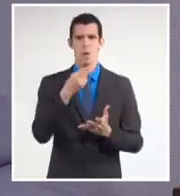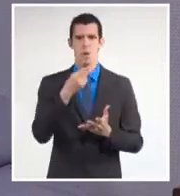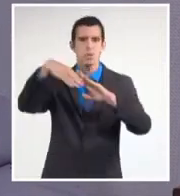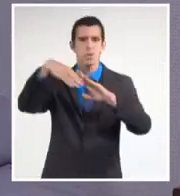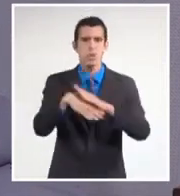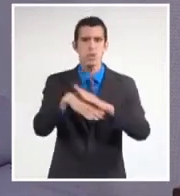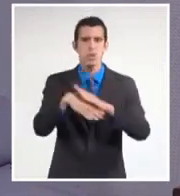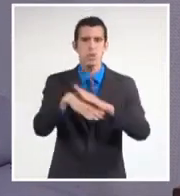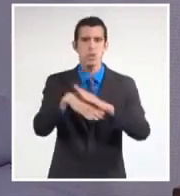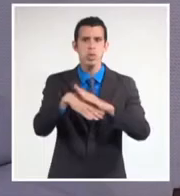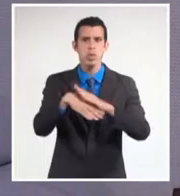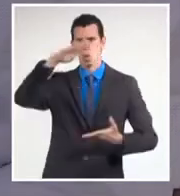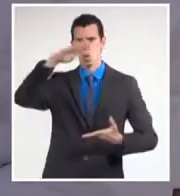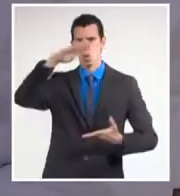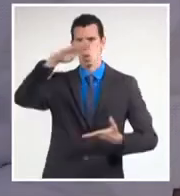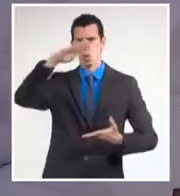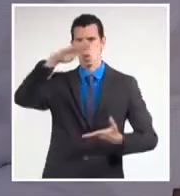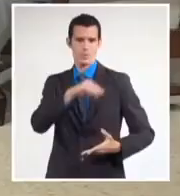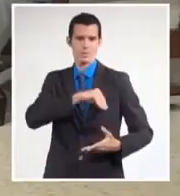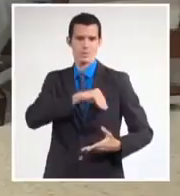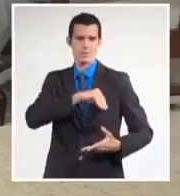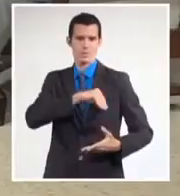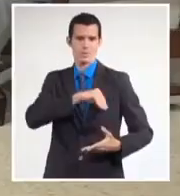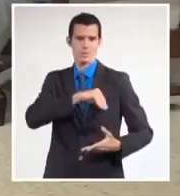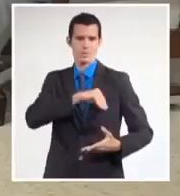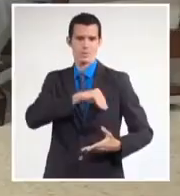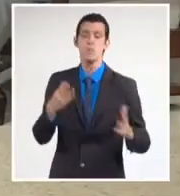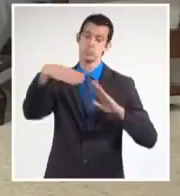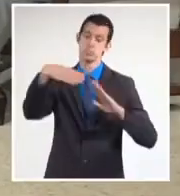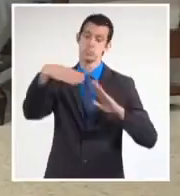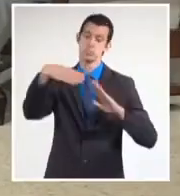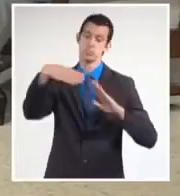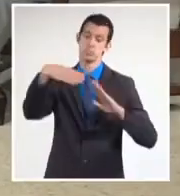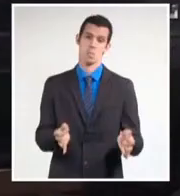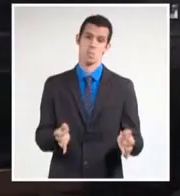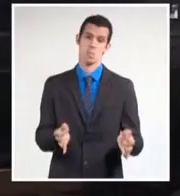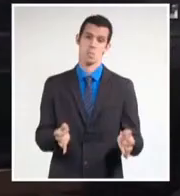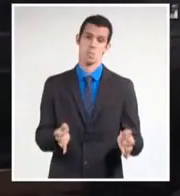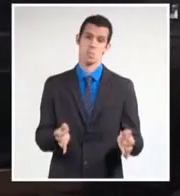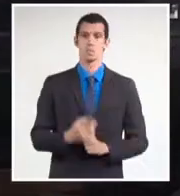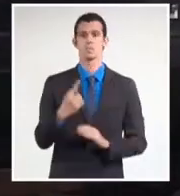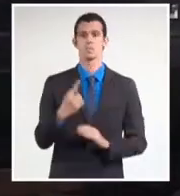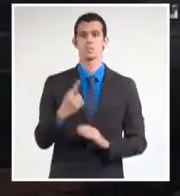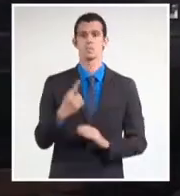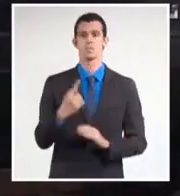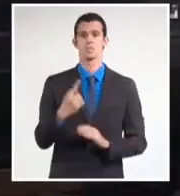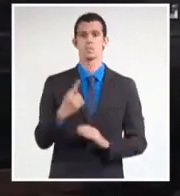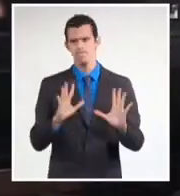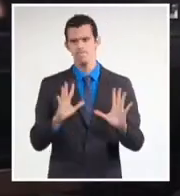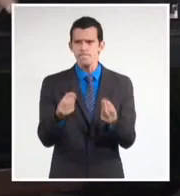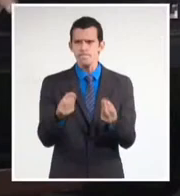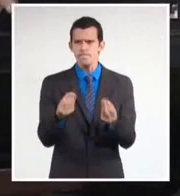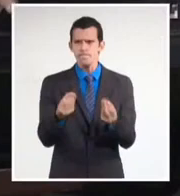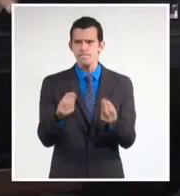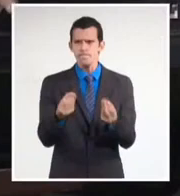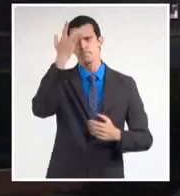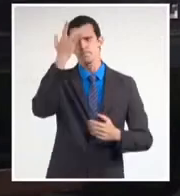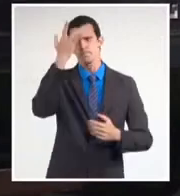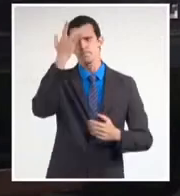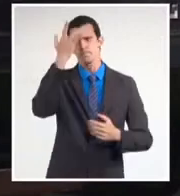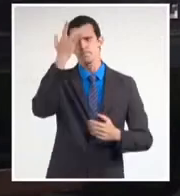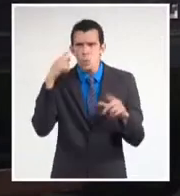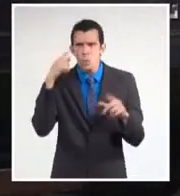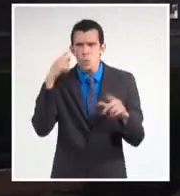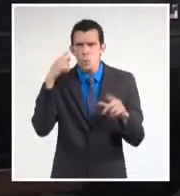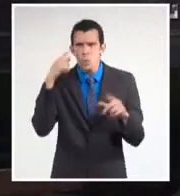incluso toca la autoestima cubana. Alguien decía que sería vergonzoso que llegáramos a ese punto. Y estamos hablando de que desde el 2017 hasta hoy el decrecimiento ha sido